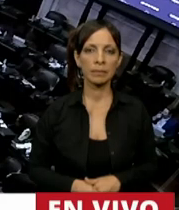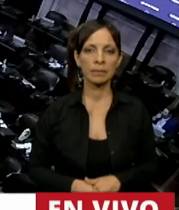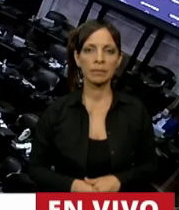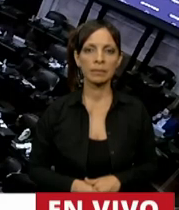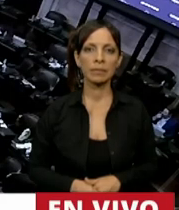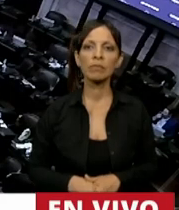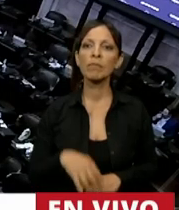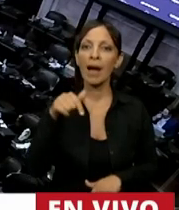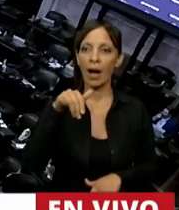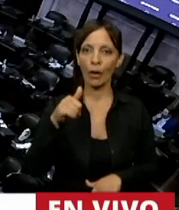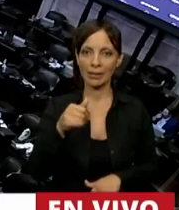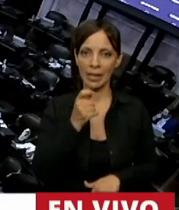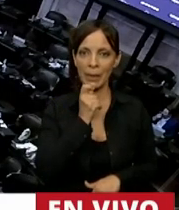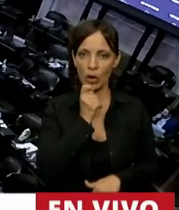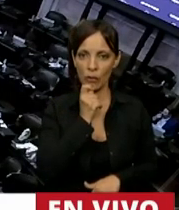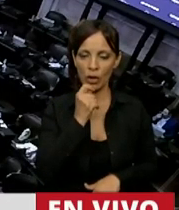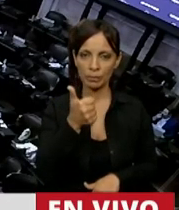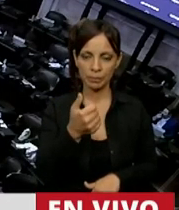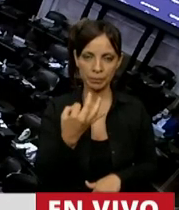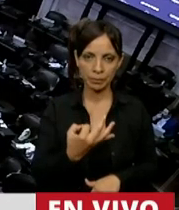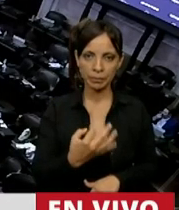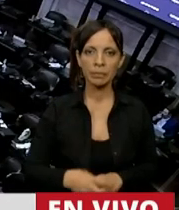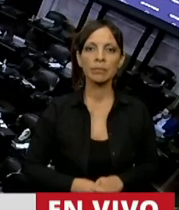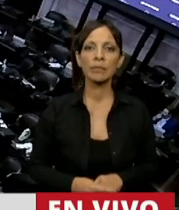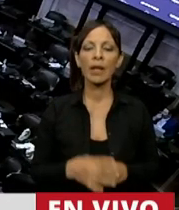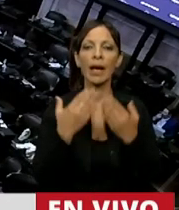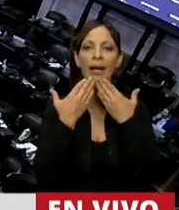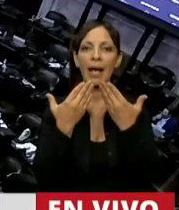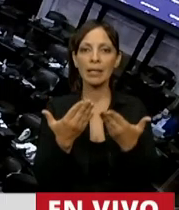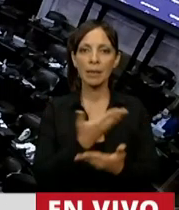Ahí está. Gracias, señor presidente.